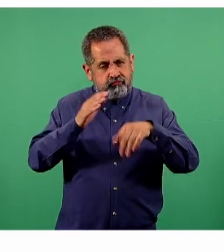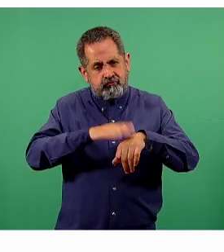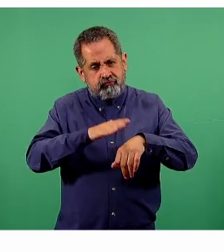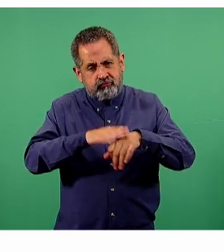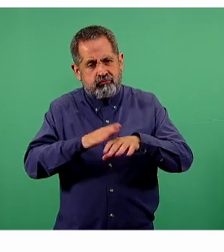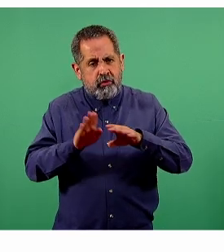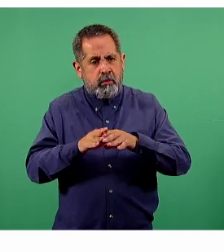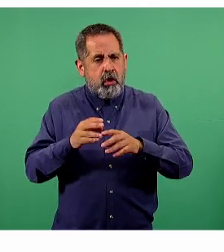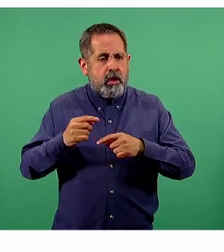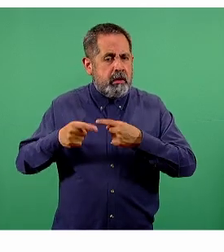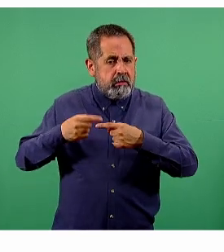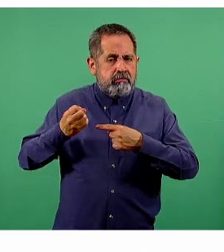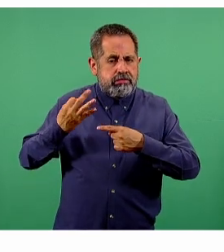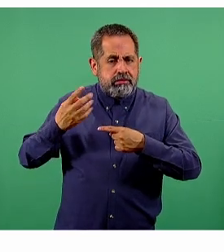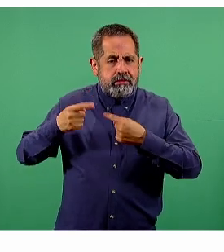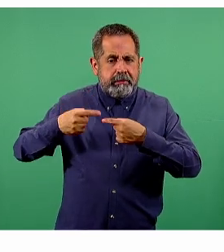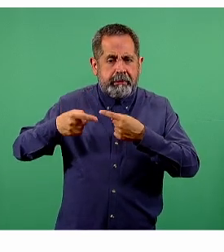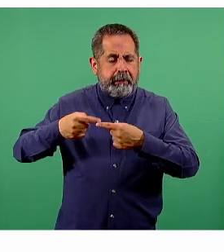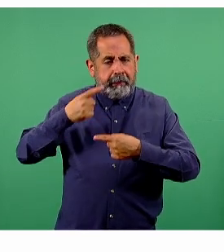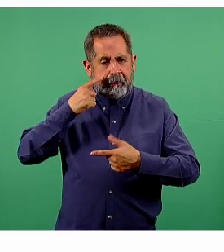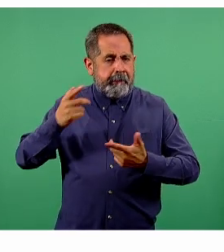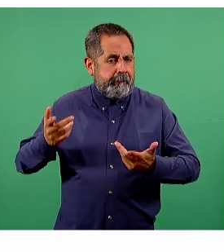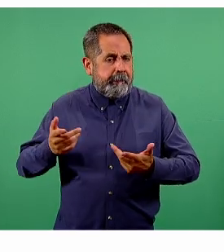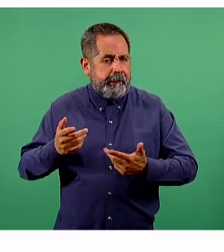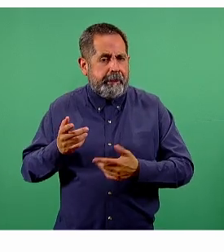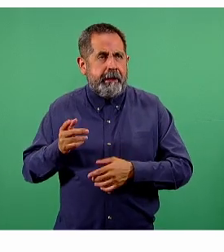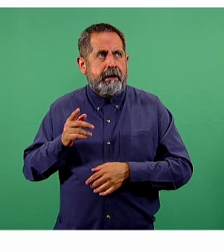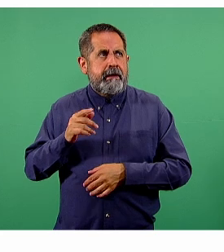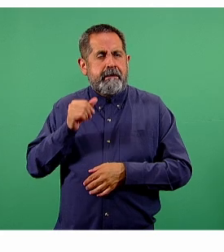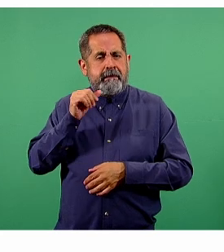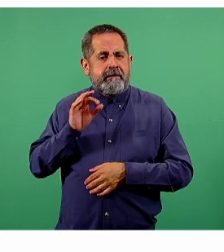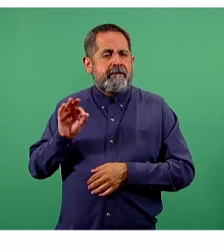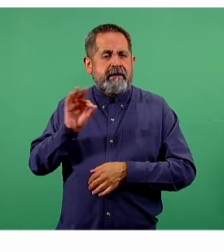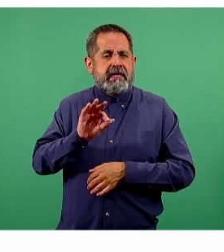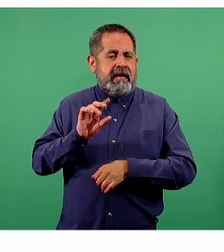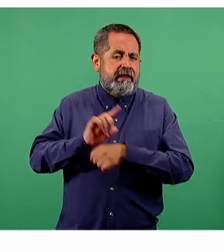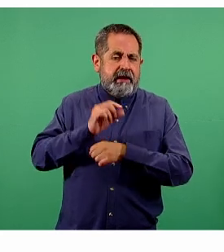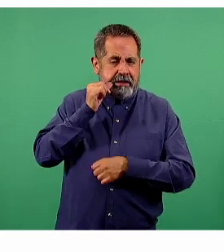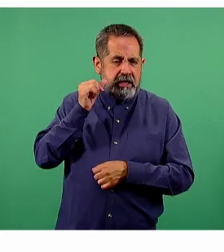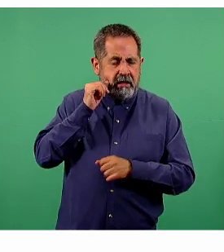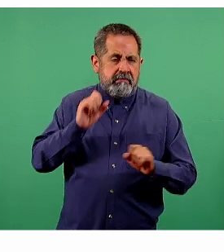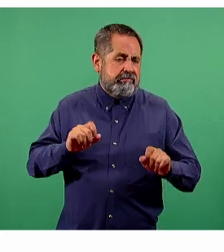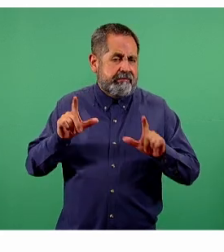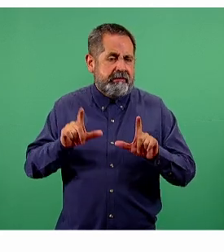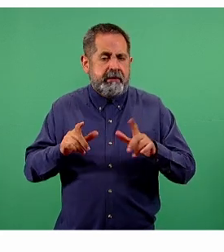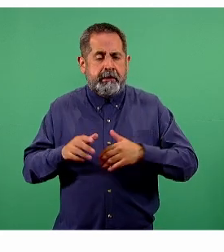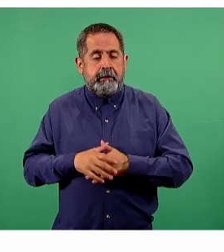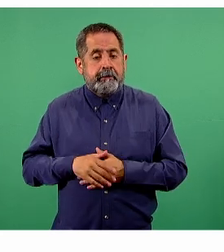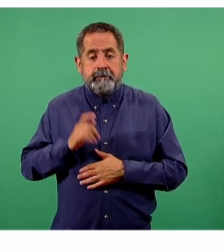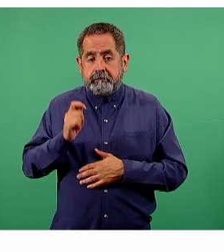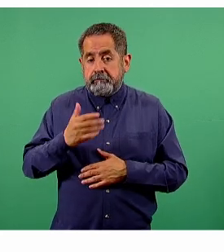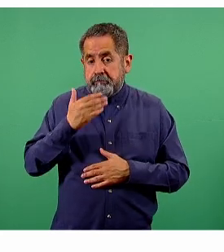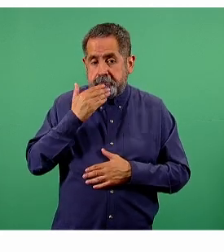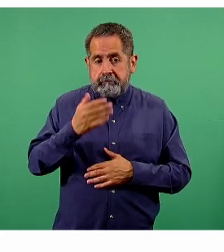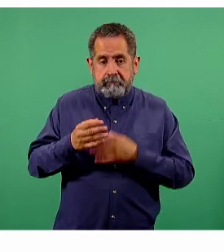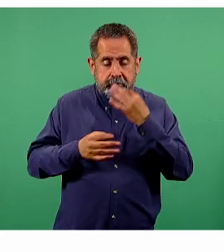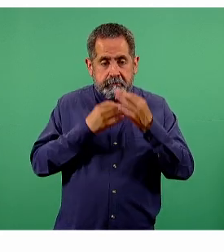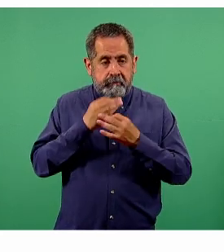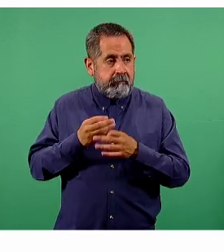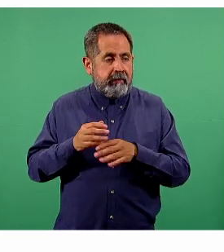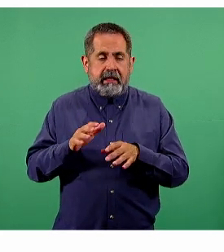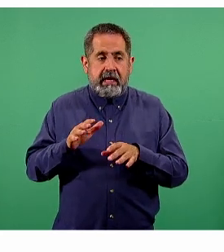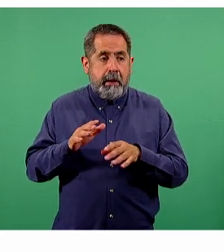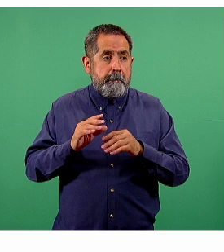este número. Estos están actualizados a la fecha vigente de la presentación. La buena noticia es no han